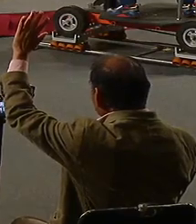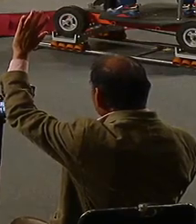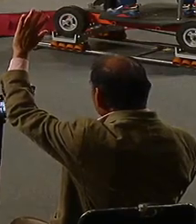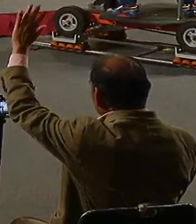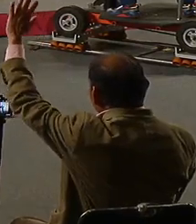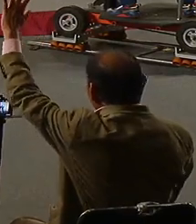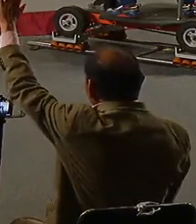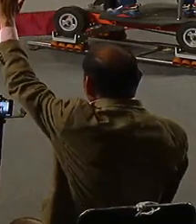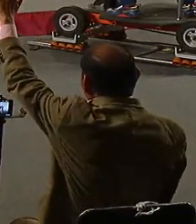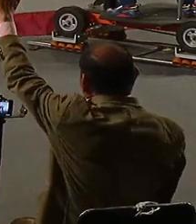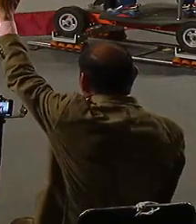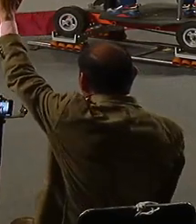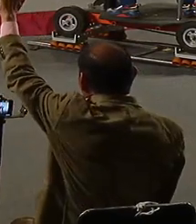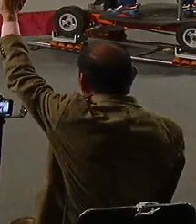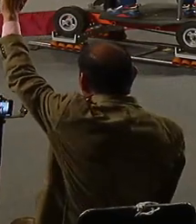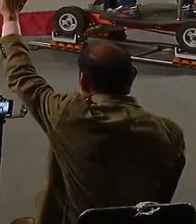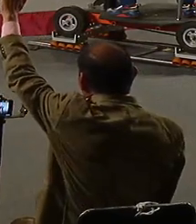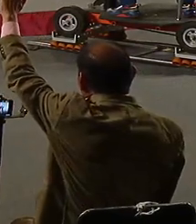amigos. Bueno, vamos